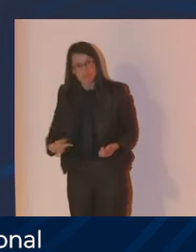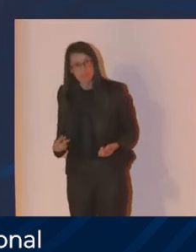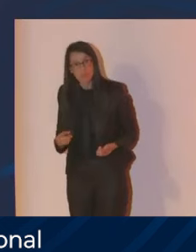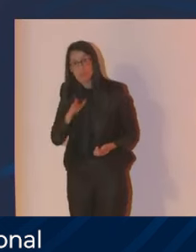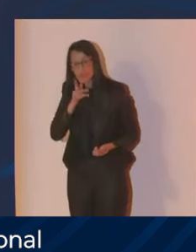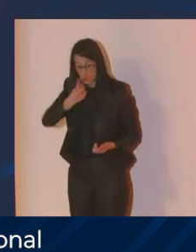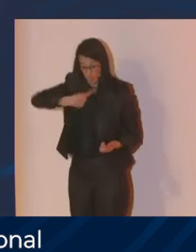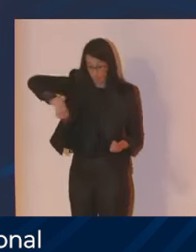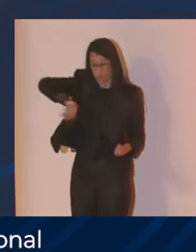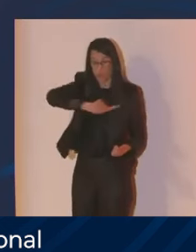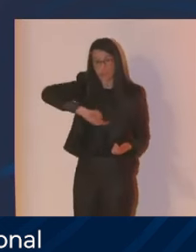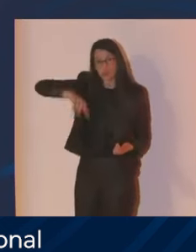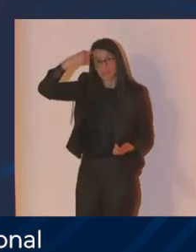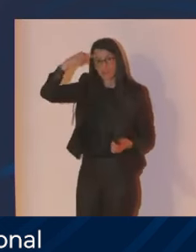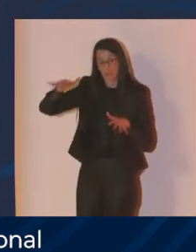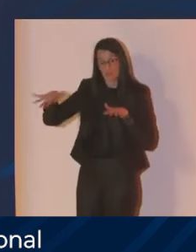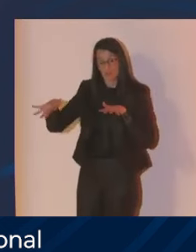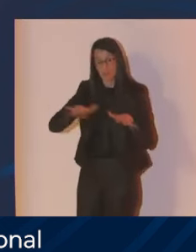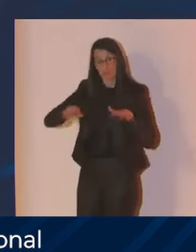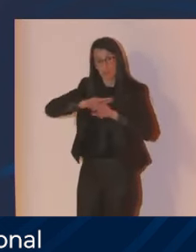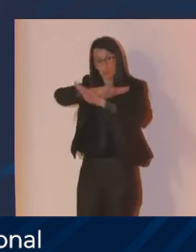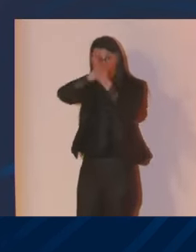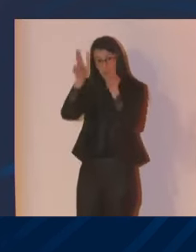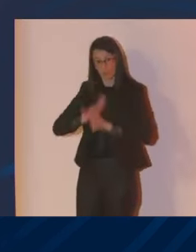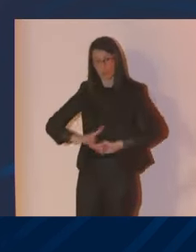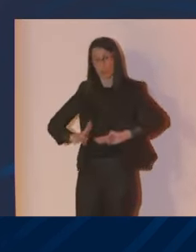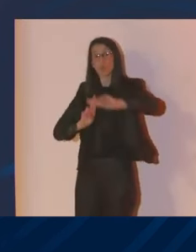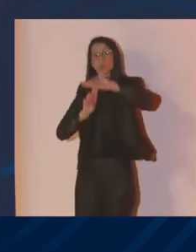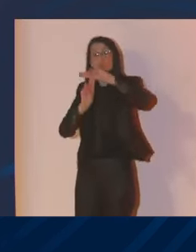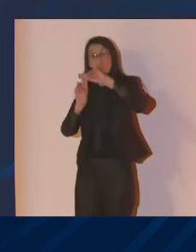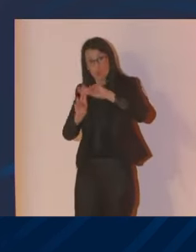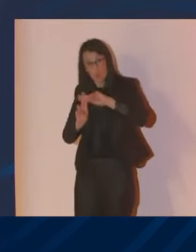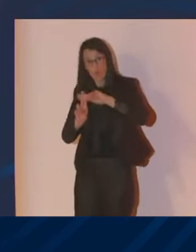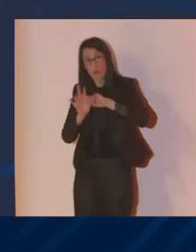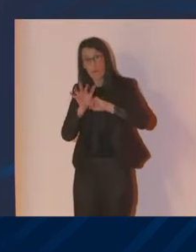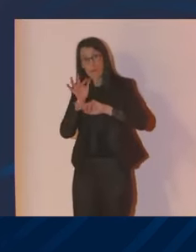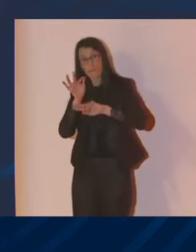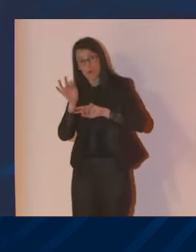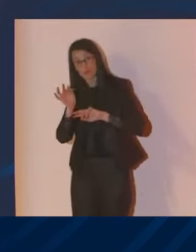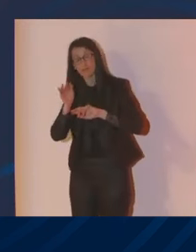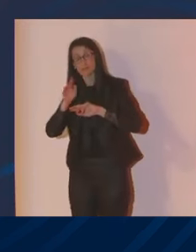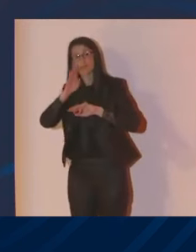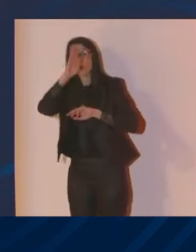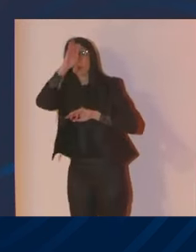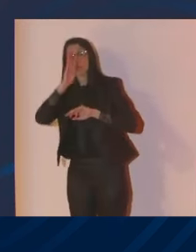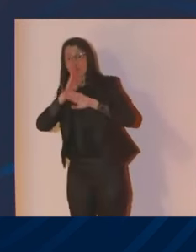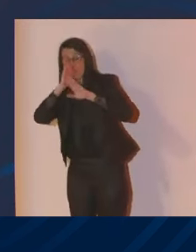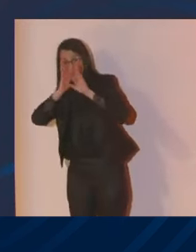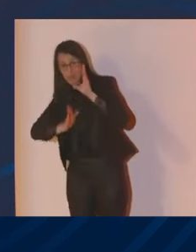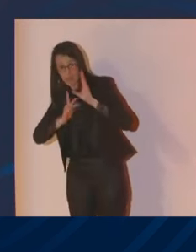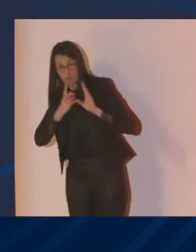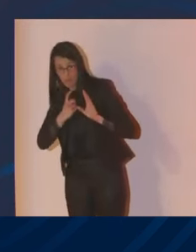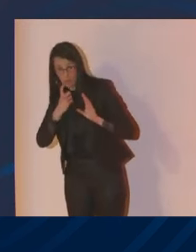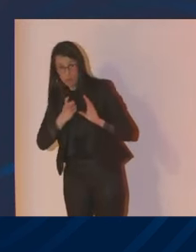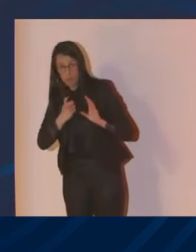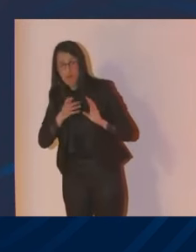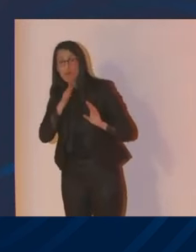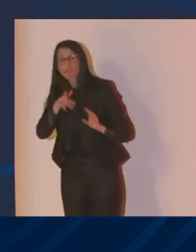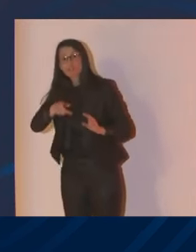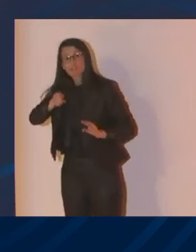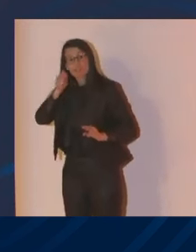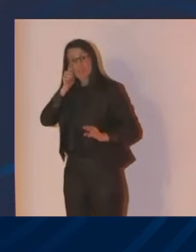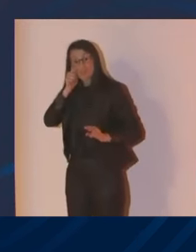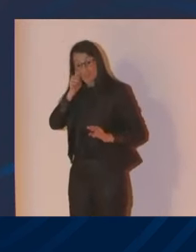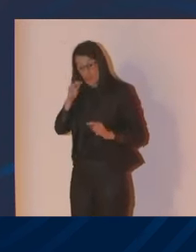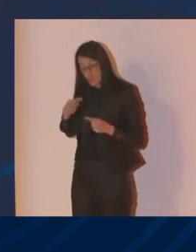lo sabemos muy bien en el movimiento internacional de la Cruz Roja y de la Media Luna Roja. Tenemos para ello el testimonio